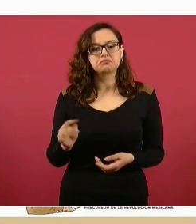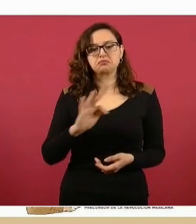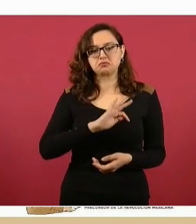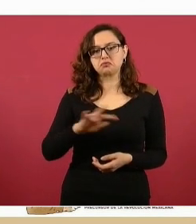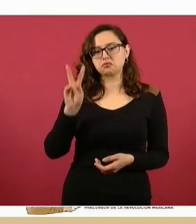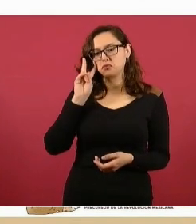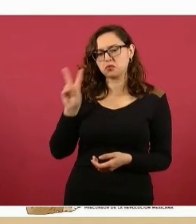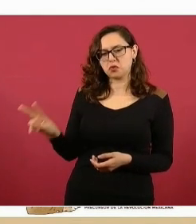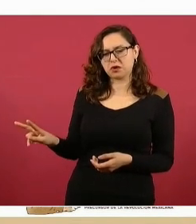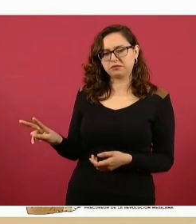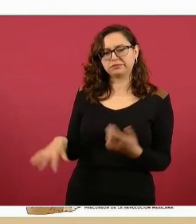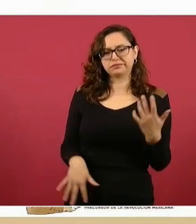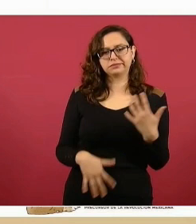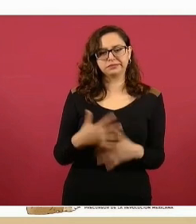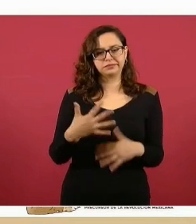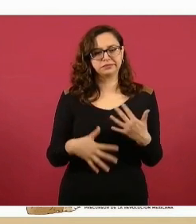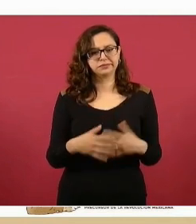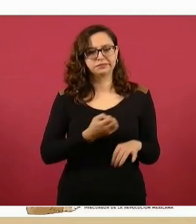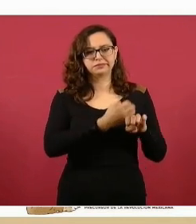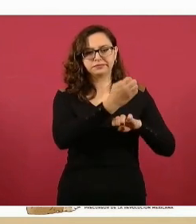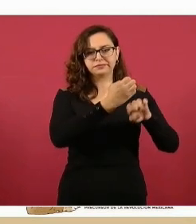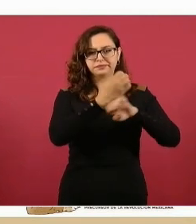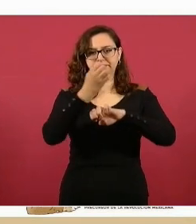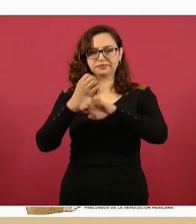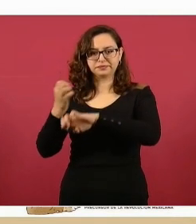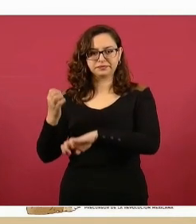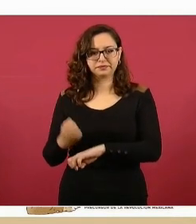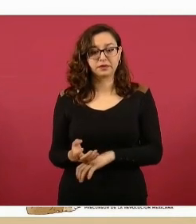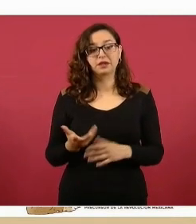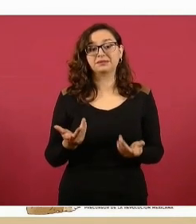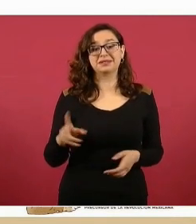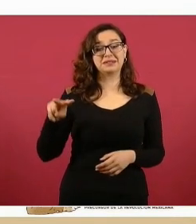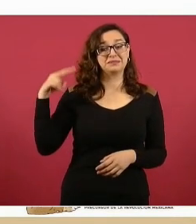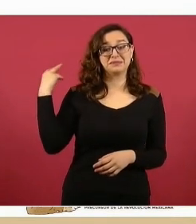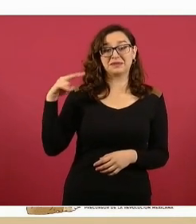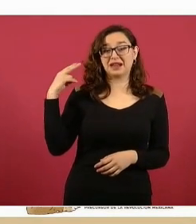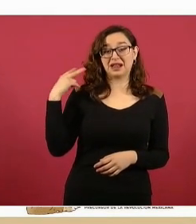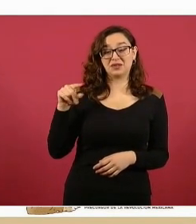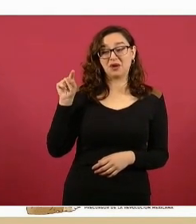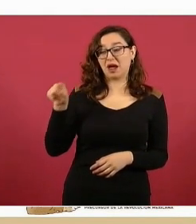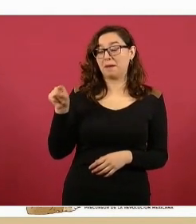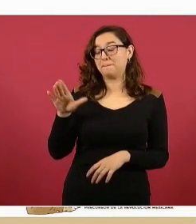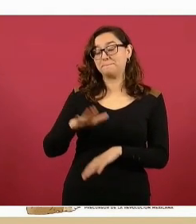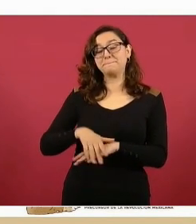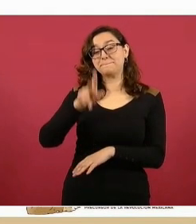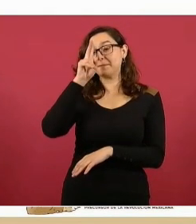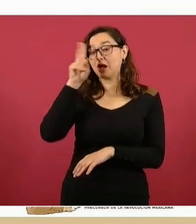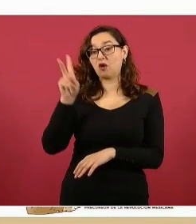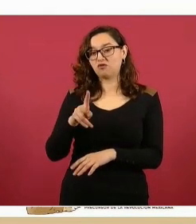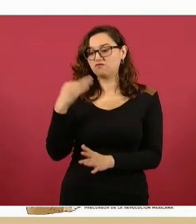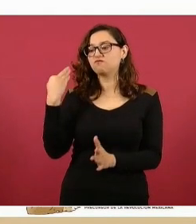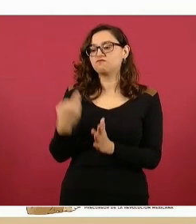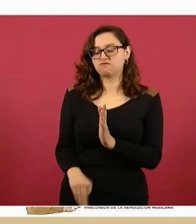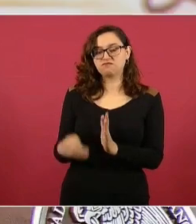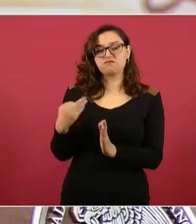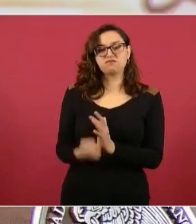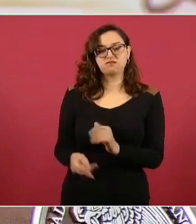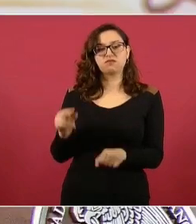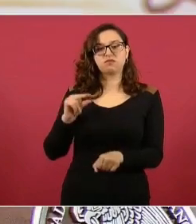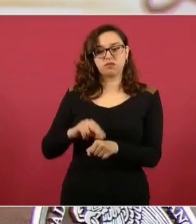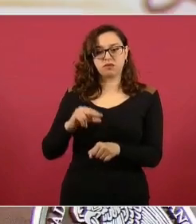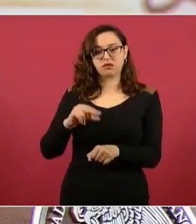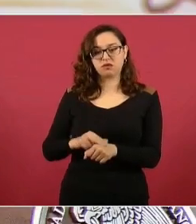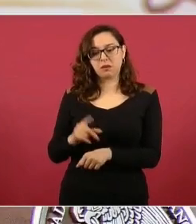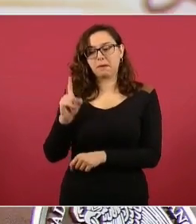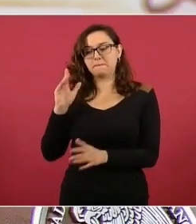aquí como se distribuyen por estado del estado de veracruz es el que tiene la mayor necesidad de médicos especialistas con